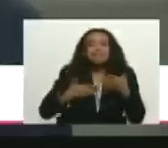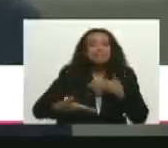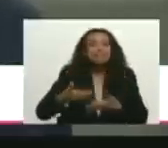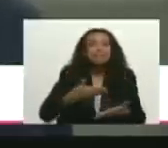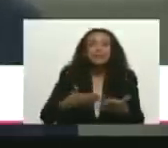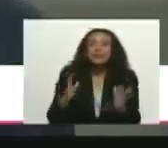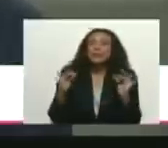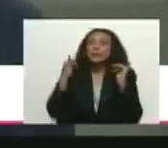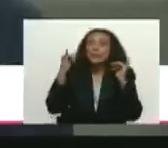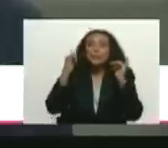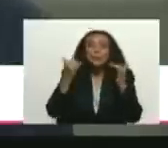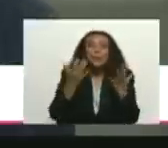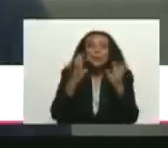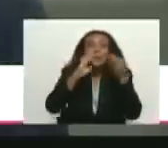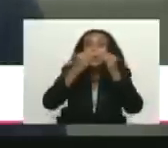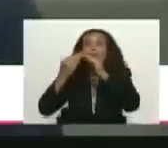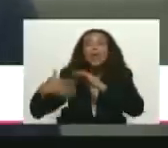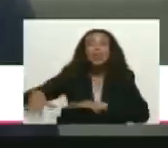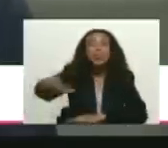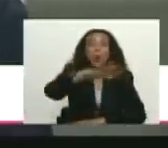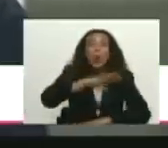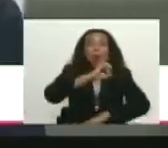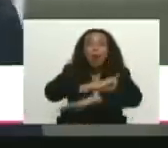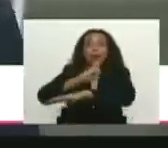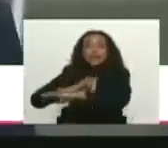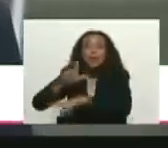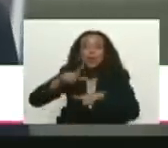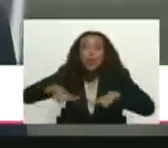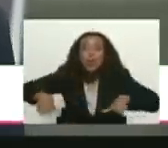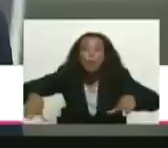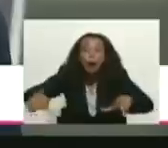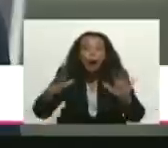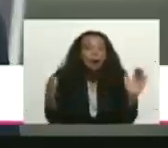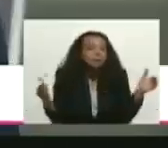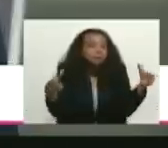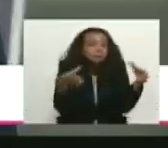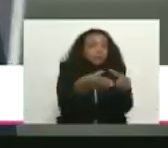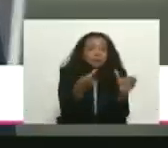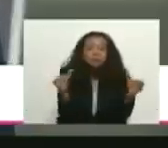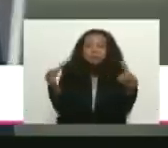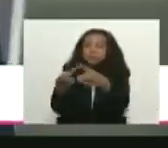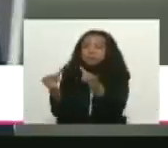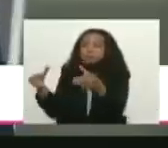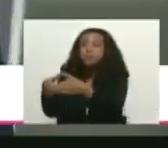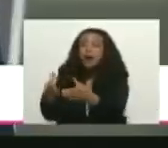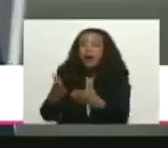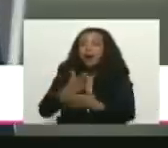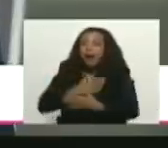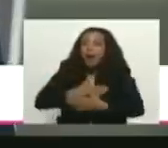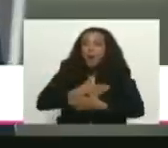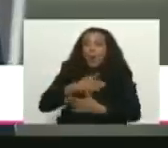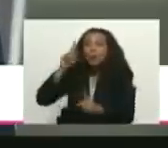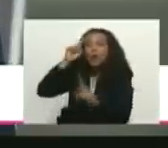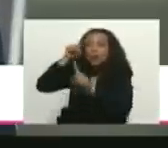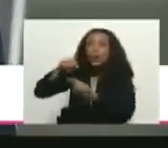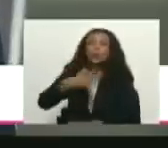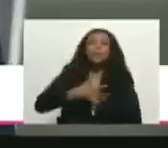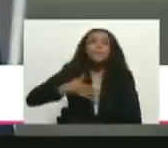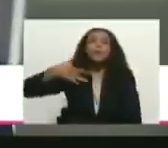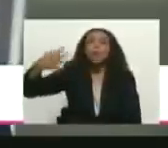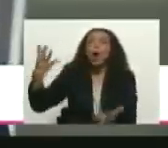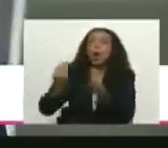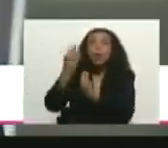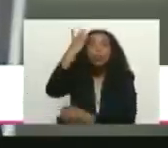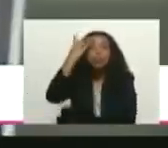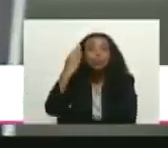de celebración comunitaria en sus iglesias, en los lugares donde se reúnen para crecer en espiritualidad,